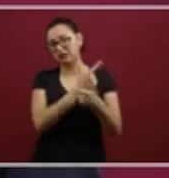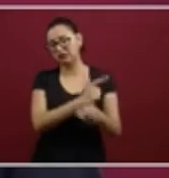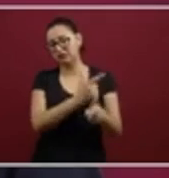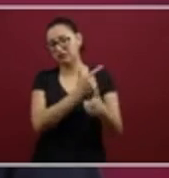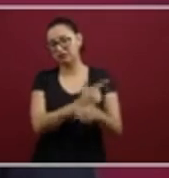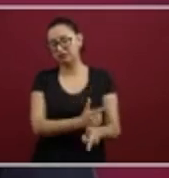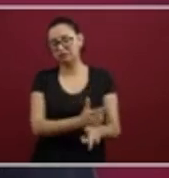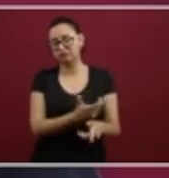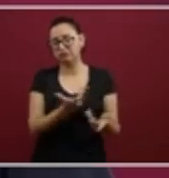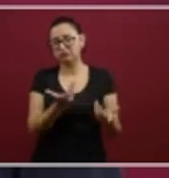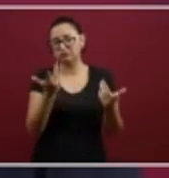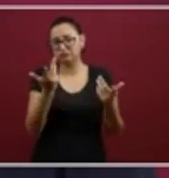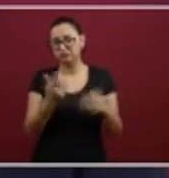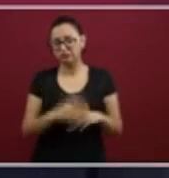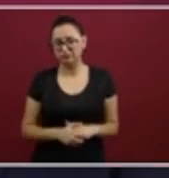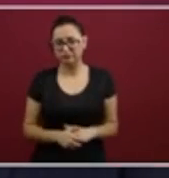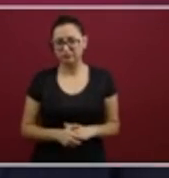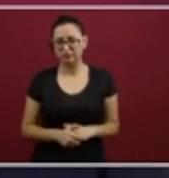es